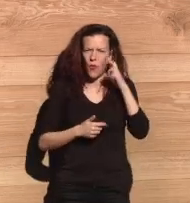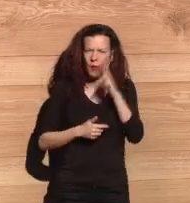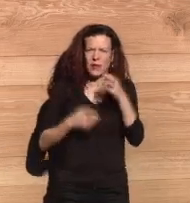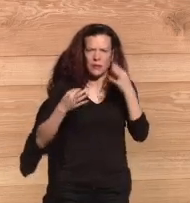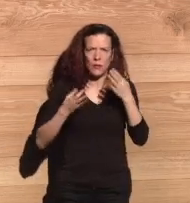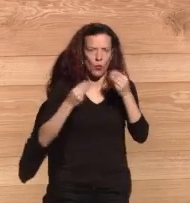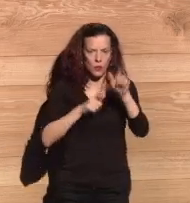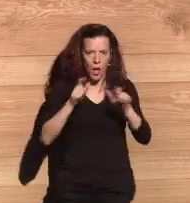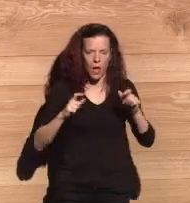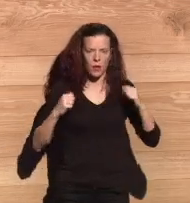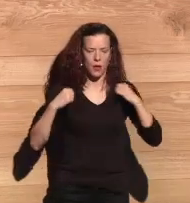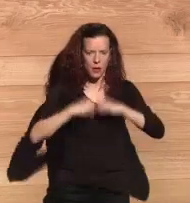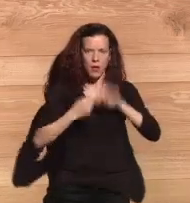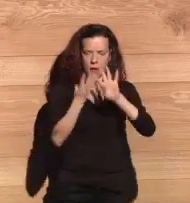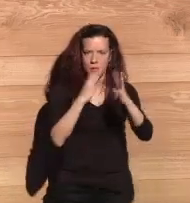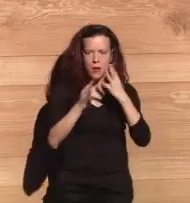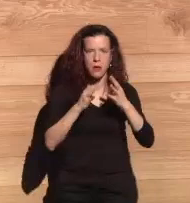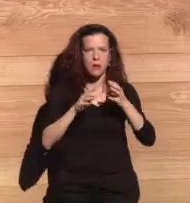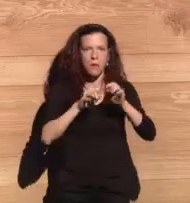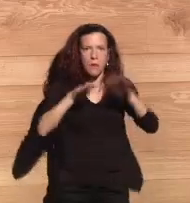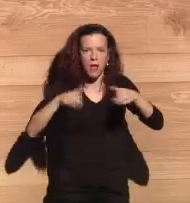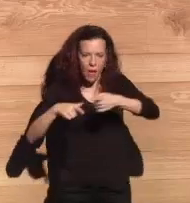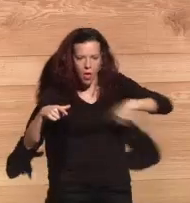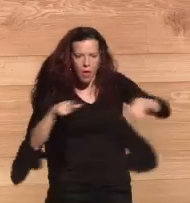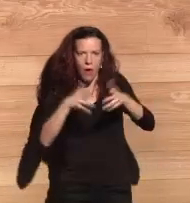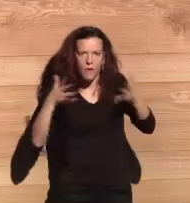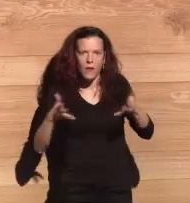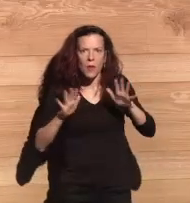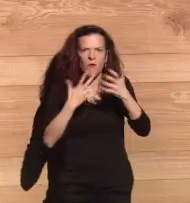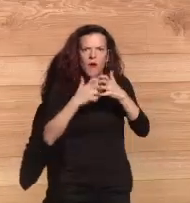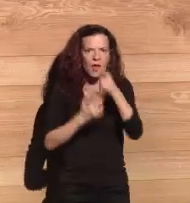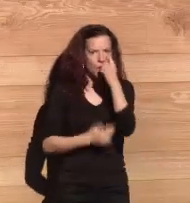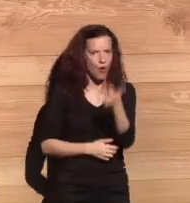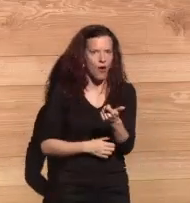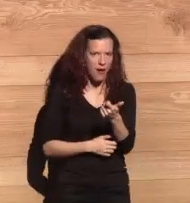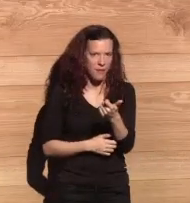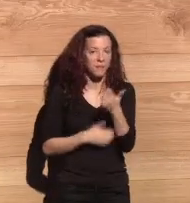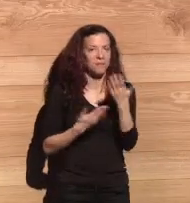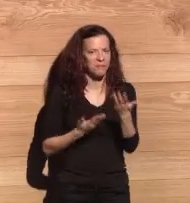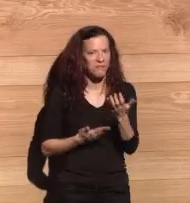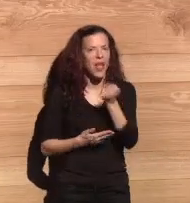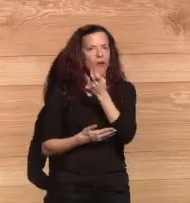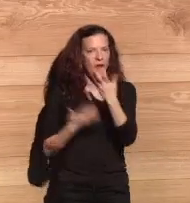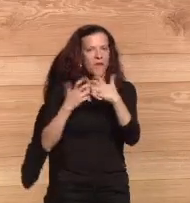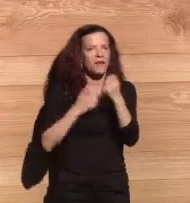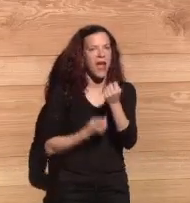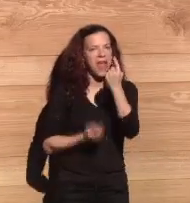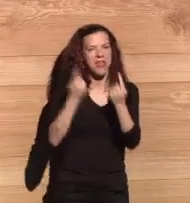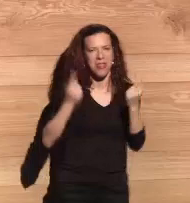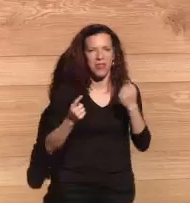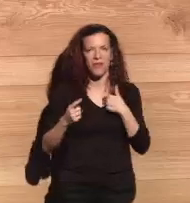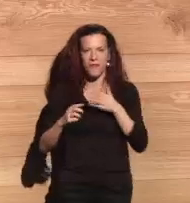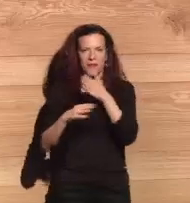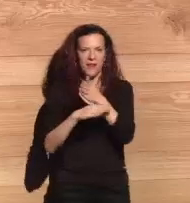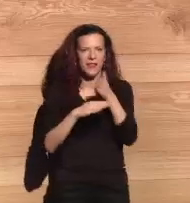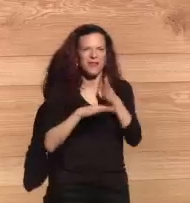el tiempo, mucha gente, muchos mesas ovales y pocas fábricas, porque nadie se lo tragaba. Fui a alguna, fui a otra, pero el